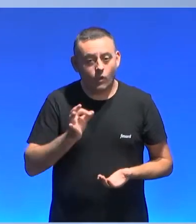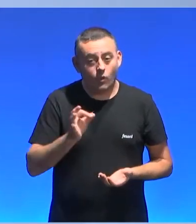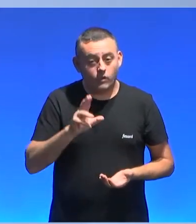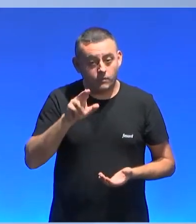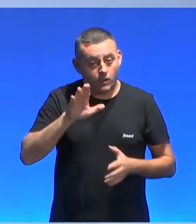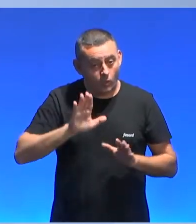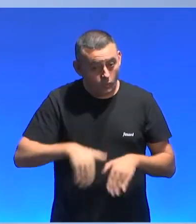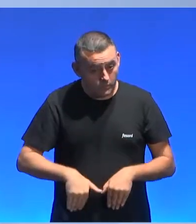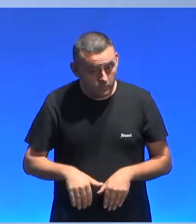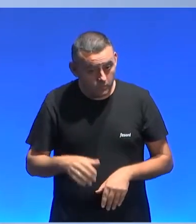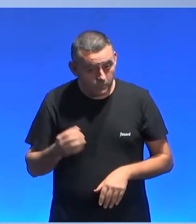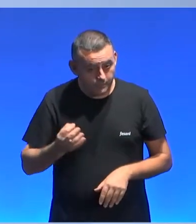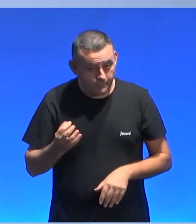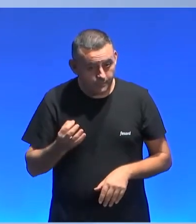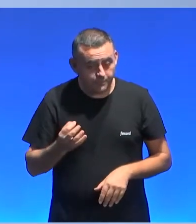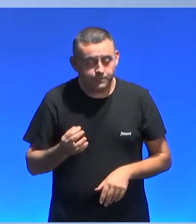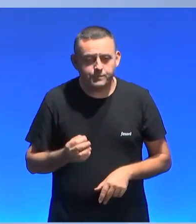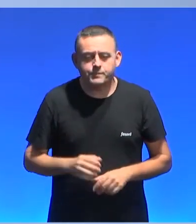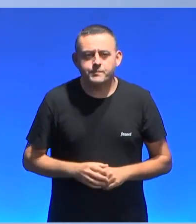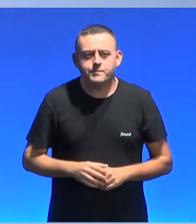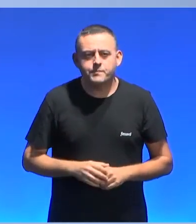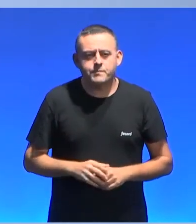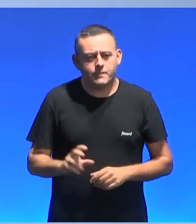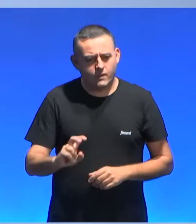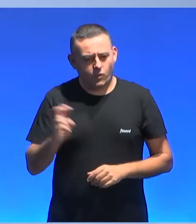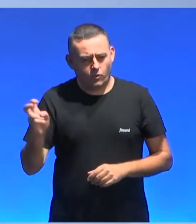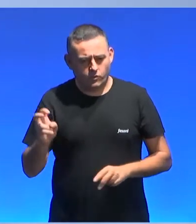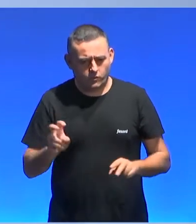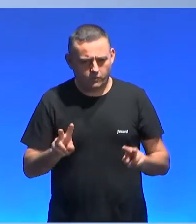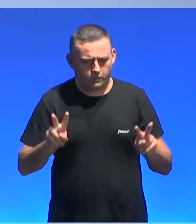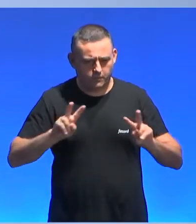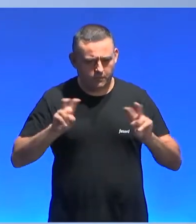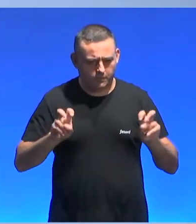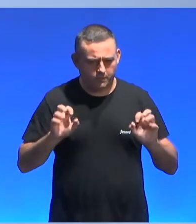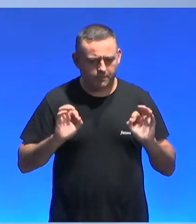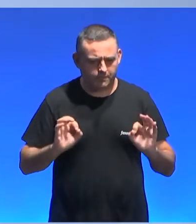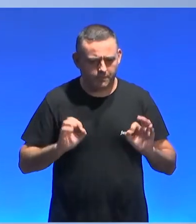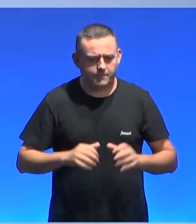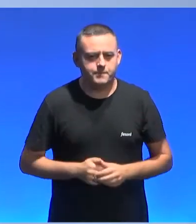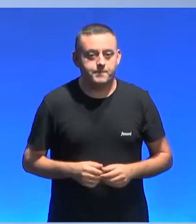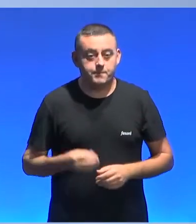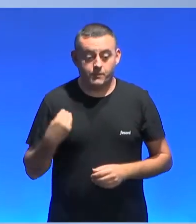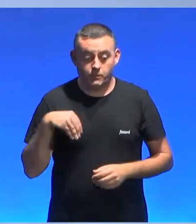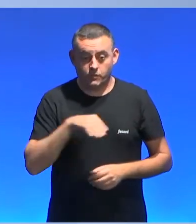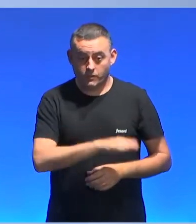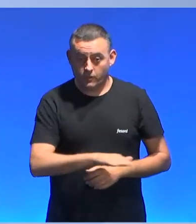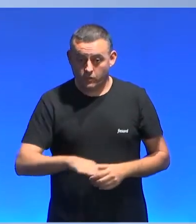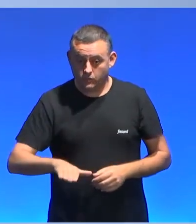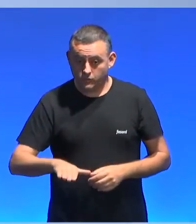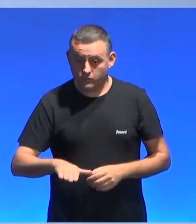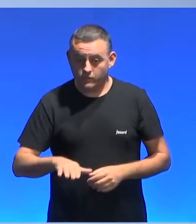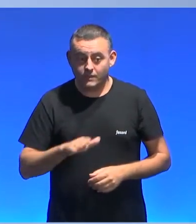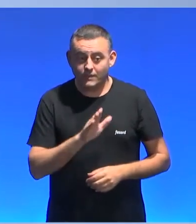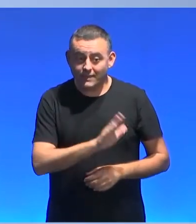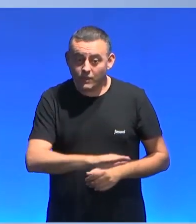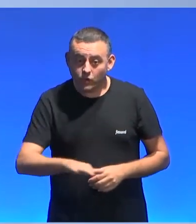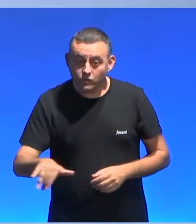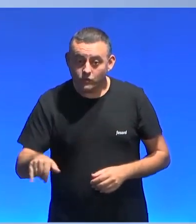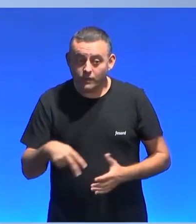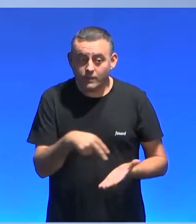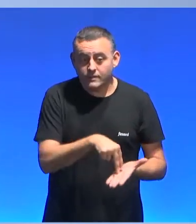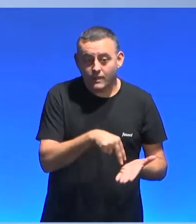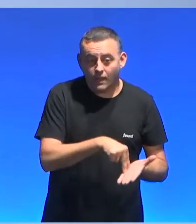hay otro tema que cuando son presentes los niños tengo demasiada vergüenza